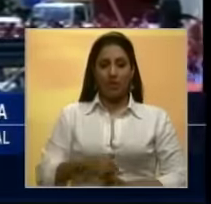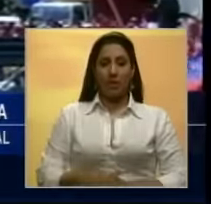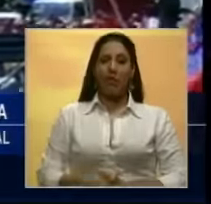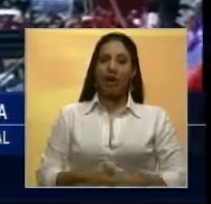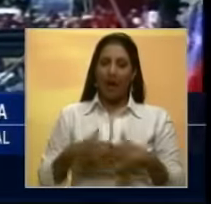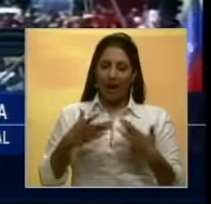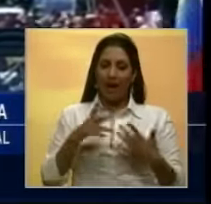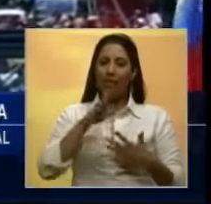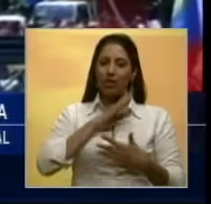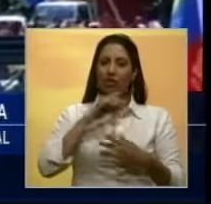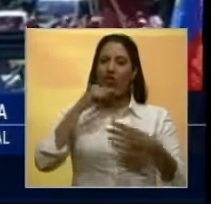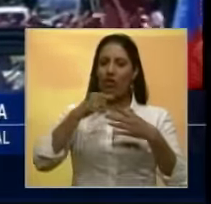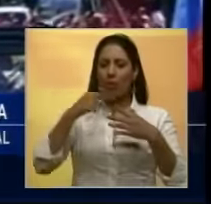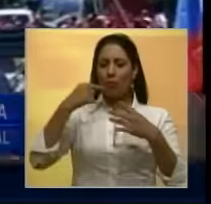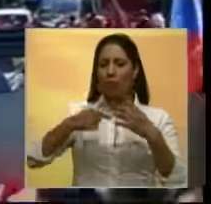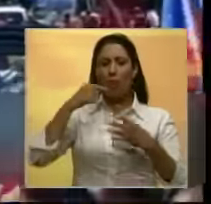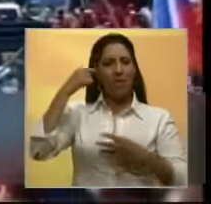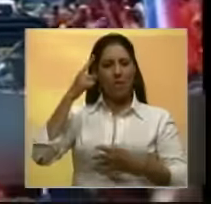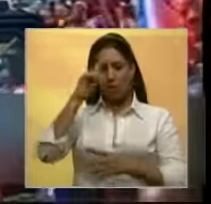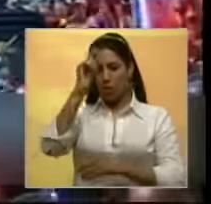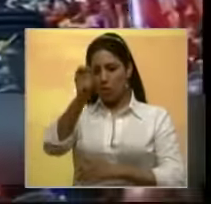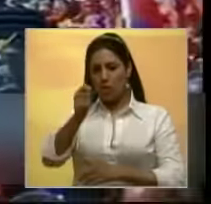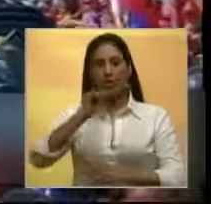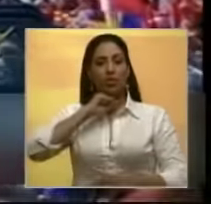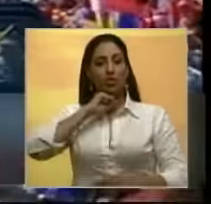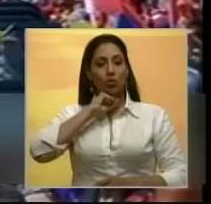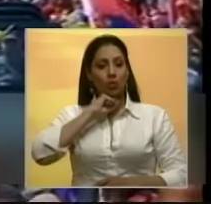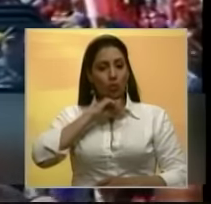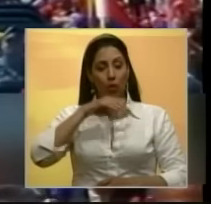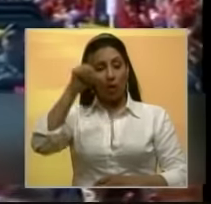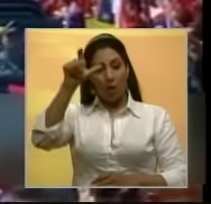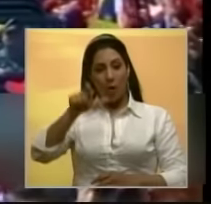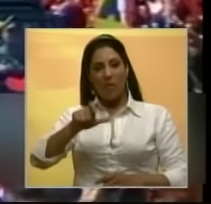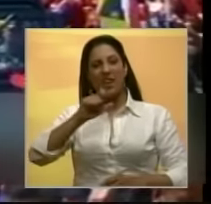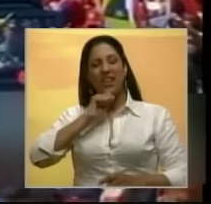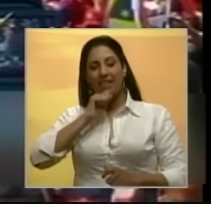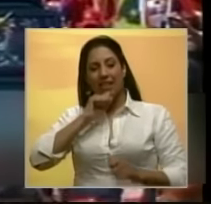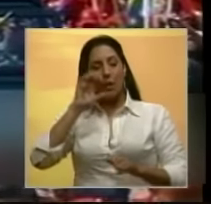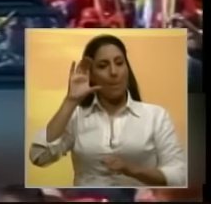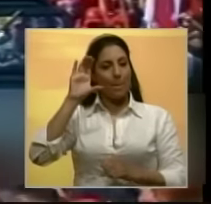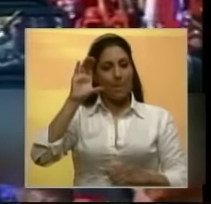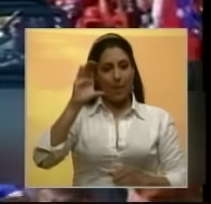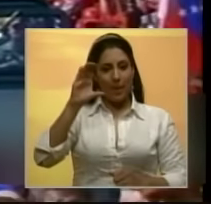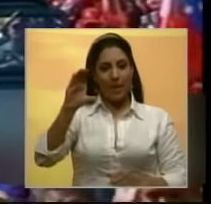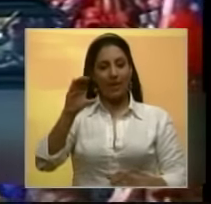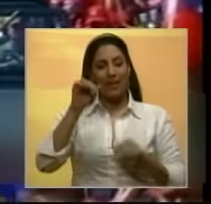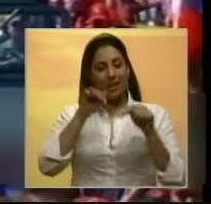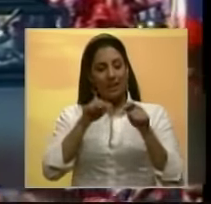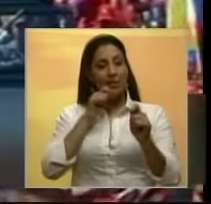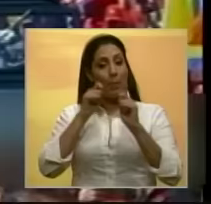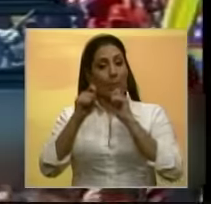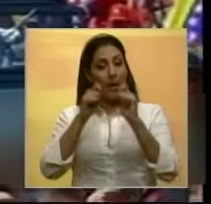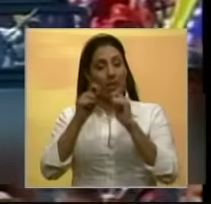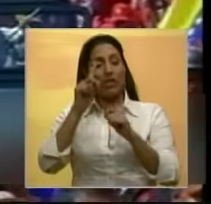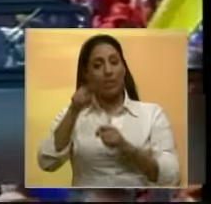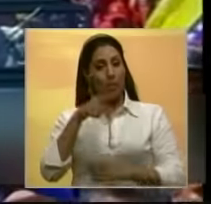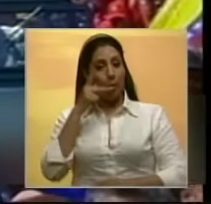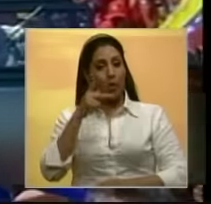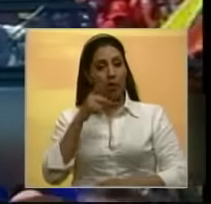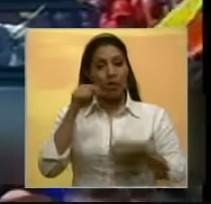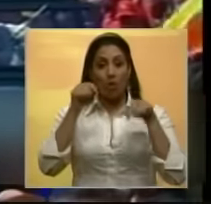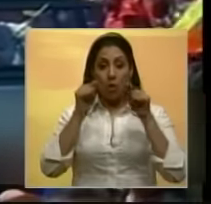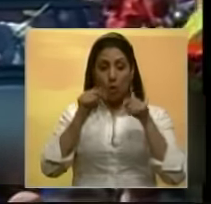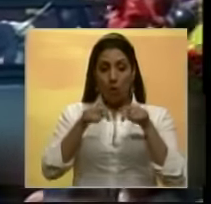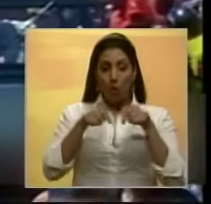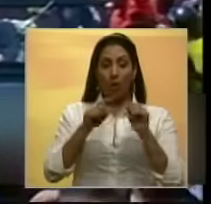Bueno, hay bastantes referencias en la historia de lo que fue para el país este periodista y político que